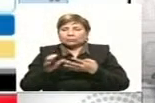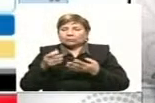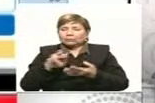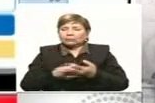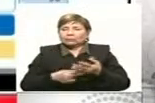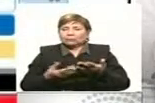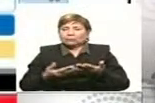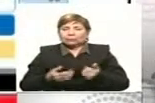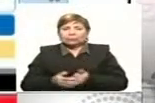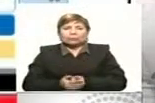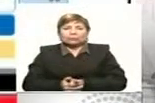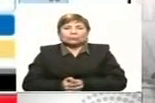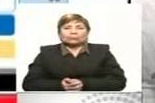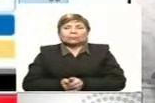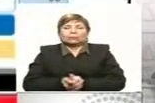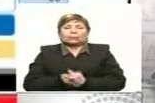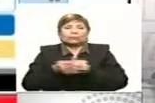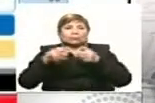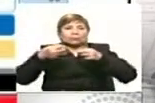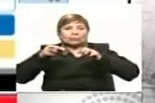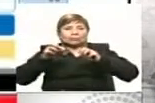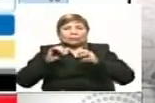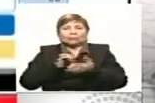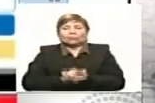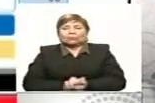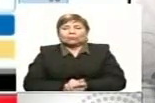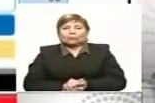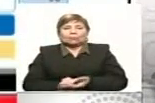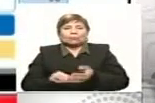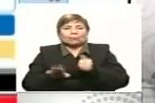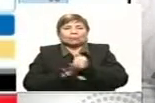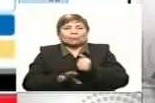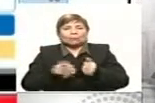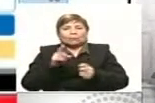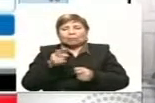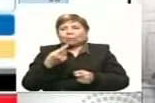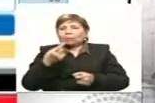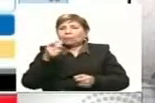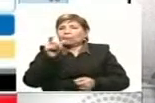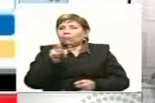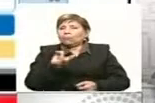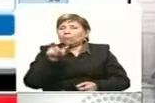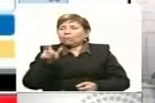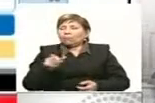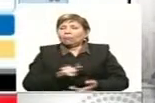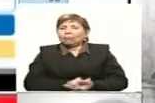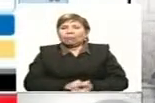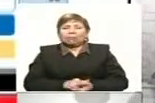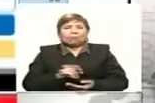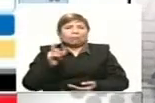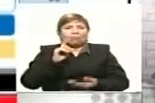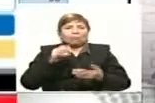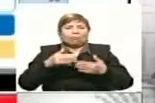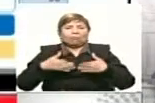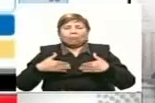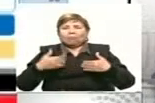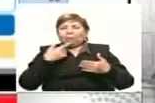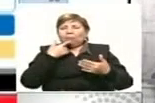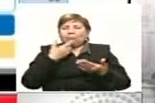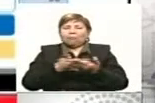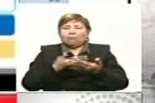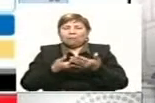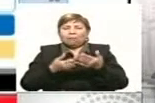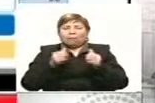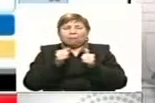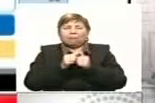que ahí han permitido el internamiento de miles de personas que no podían ser atendidas en